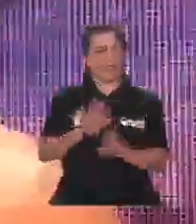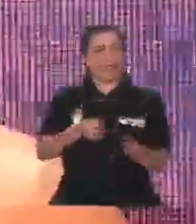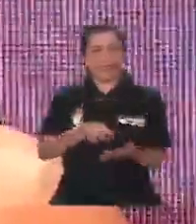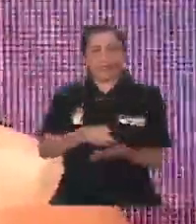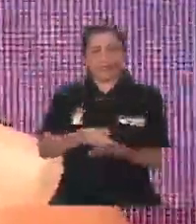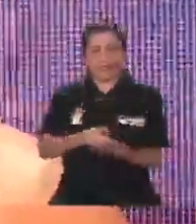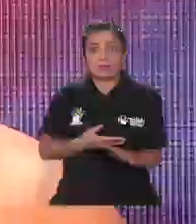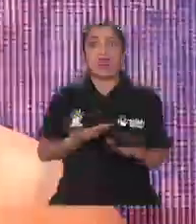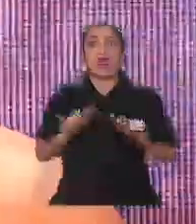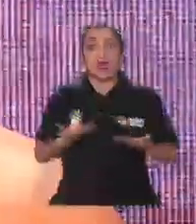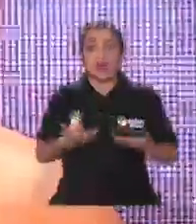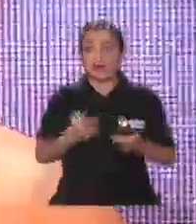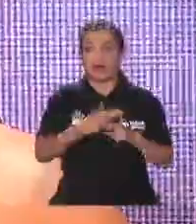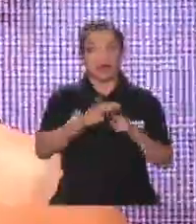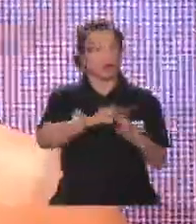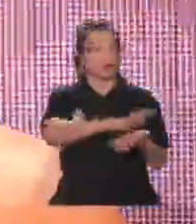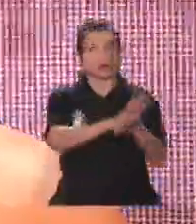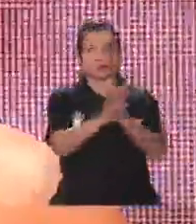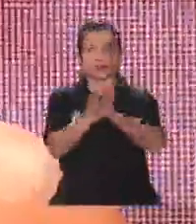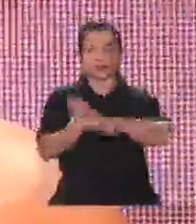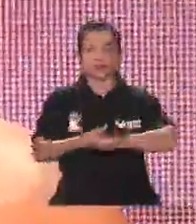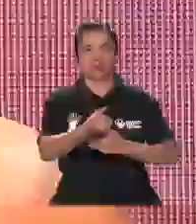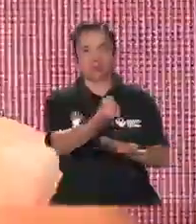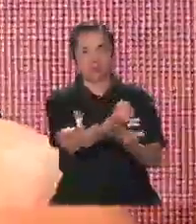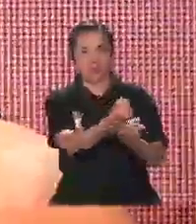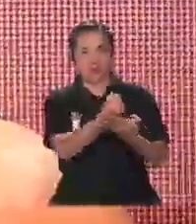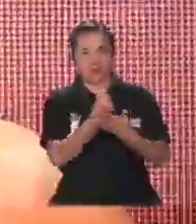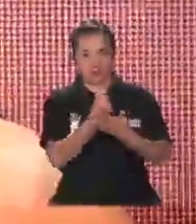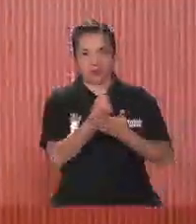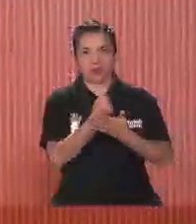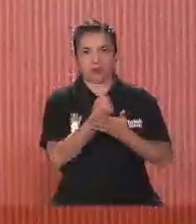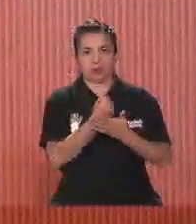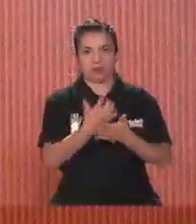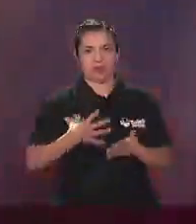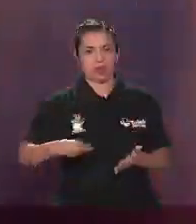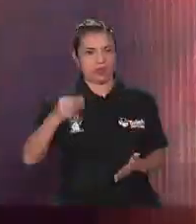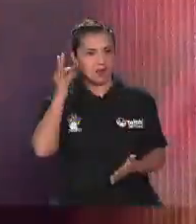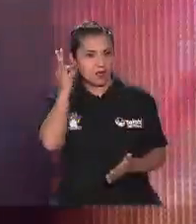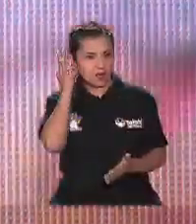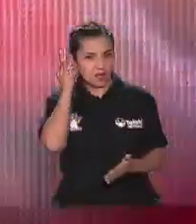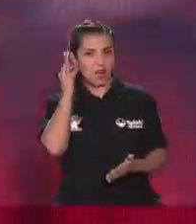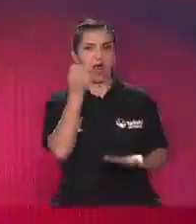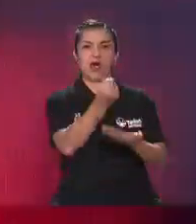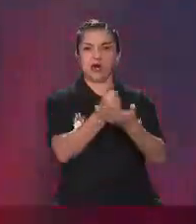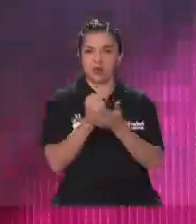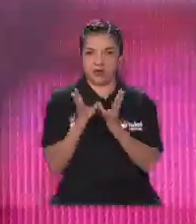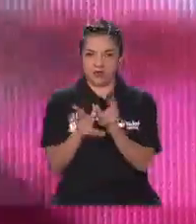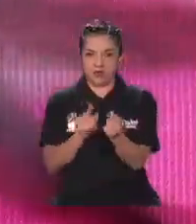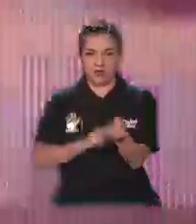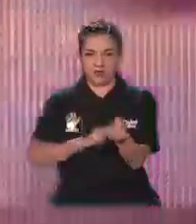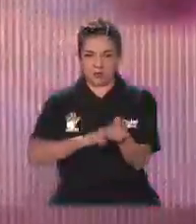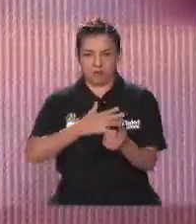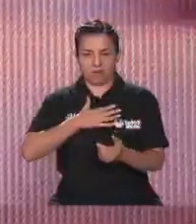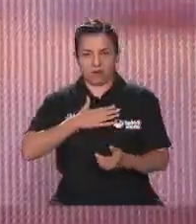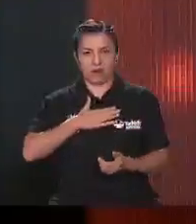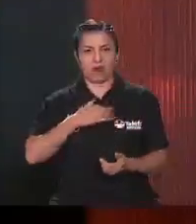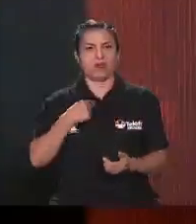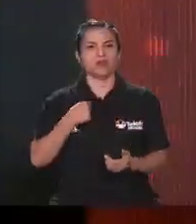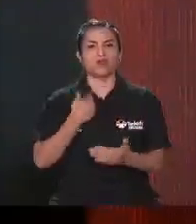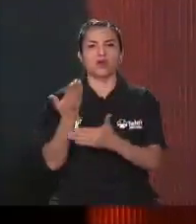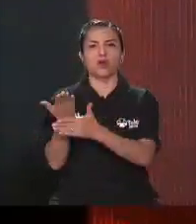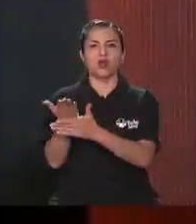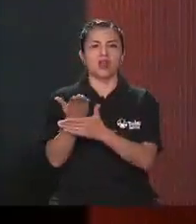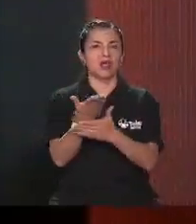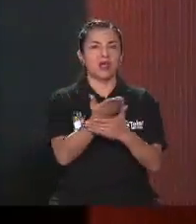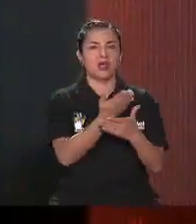todo. Me han ayudado no tan solo con mi hija, sino con mi familia. Yo les pido, no